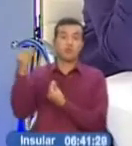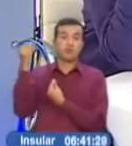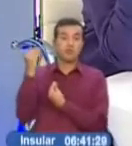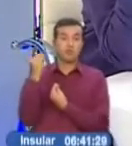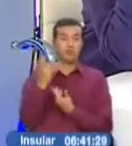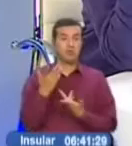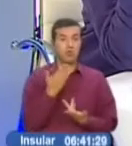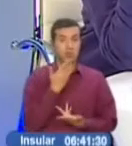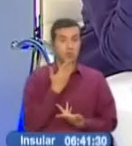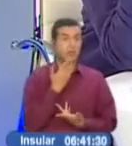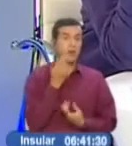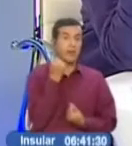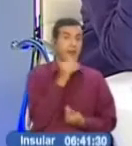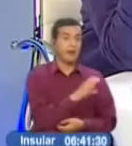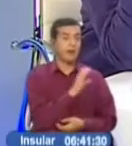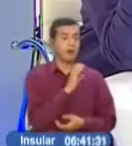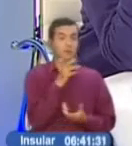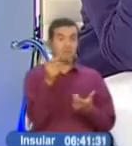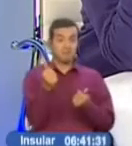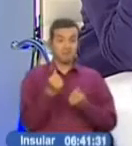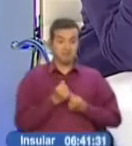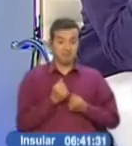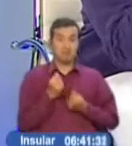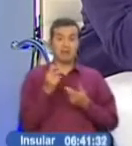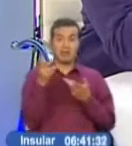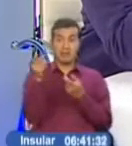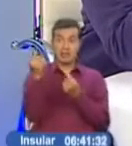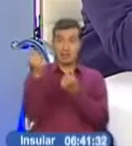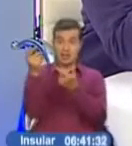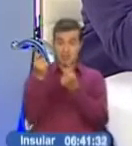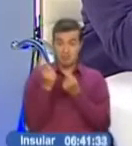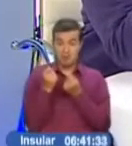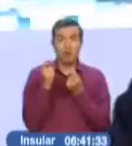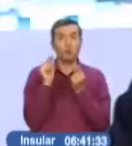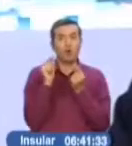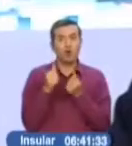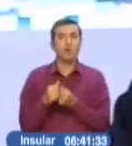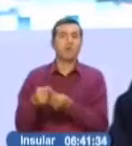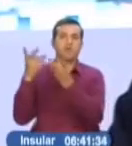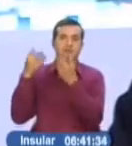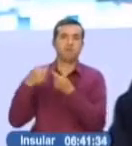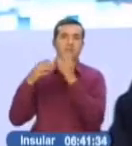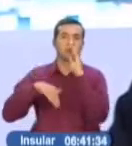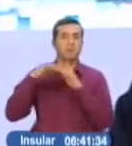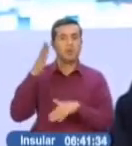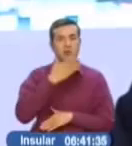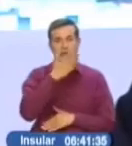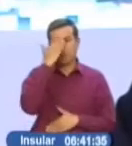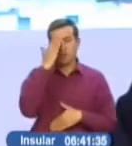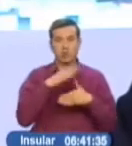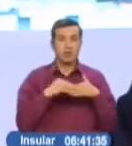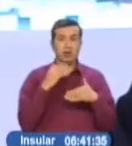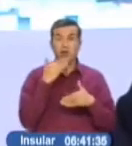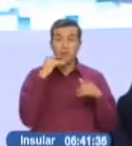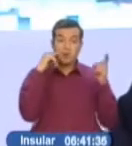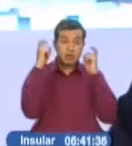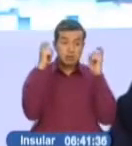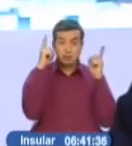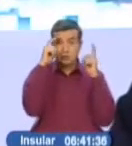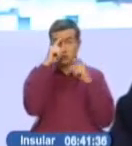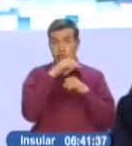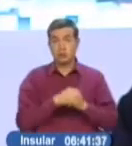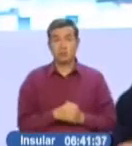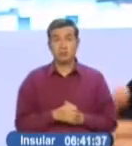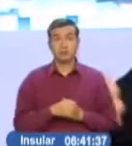y salidas, además. Exactamente. Frente a ese panorama, digamos, de economías dolarizadas con poca capacidad de maniobra